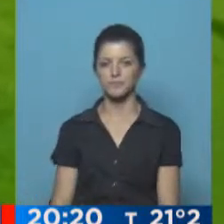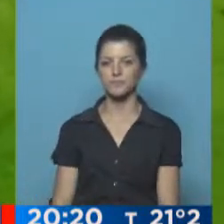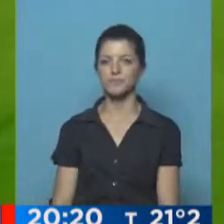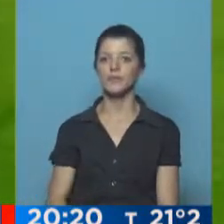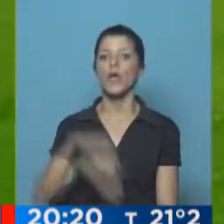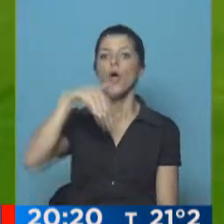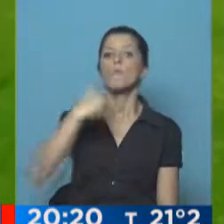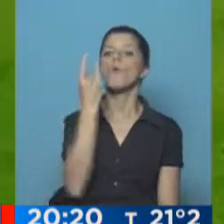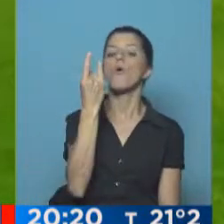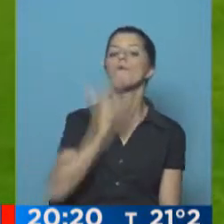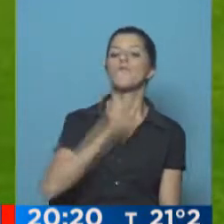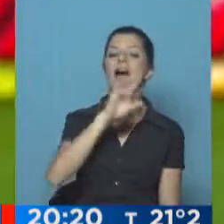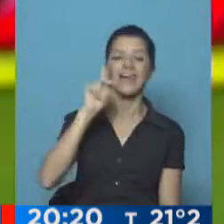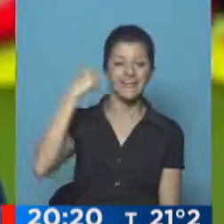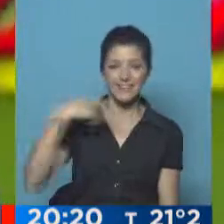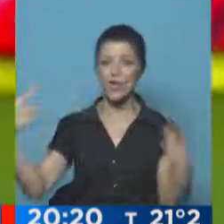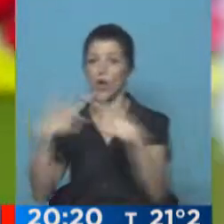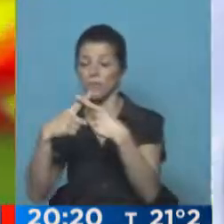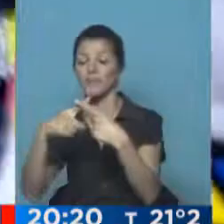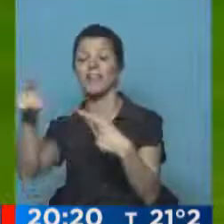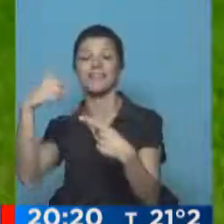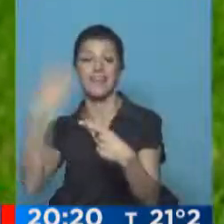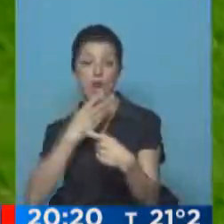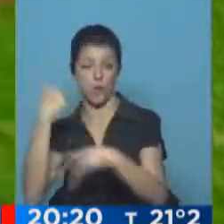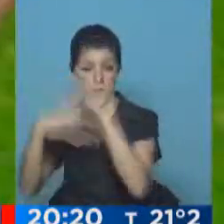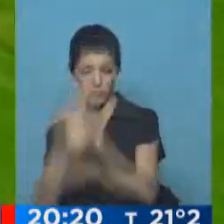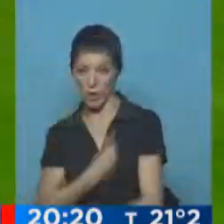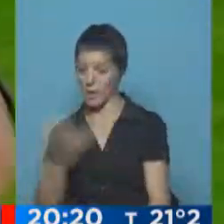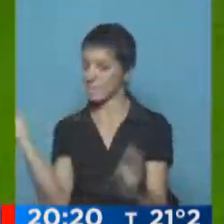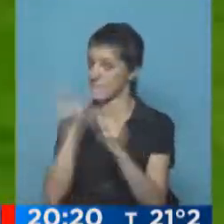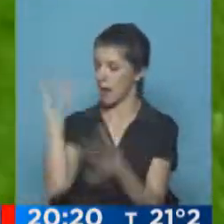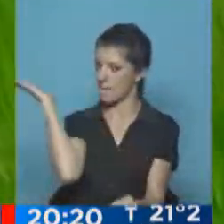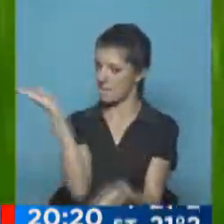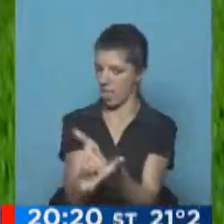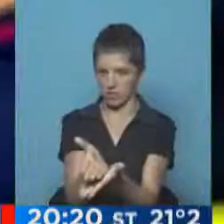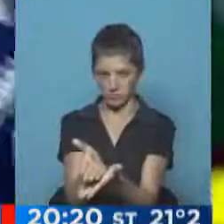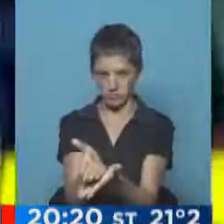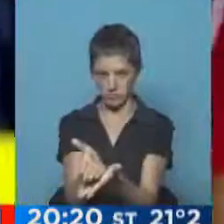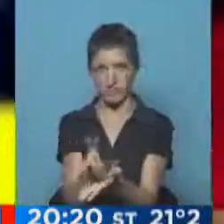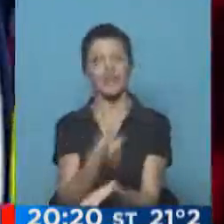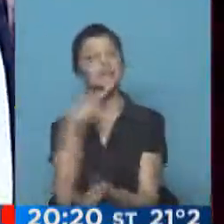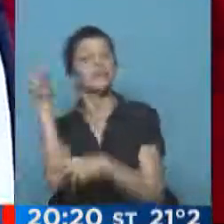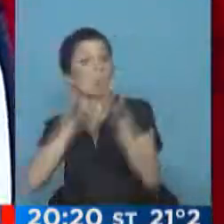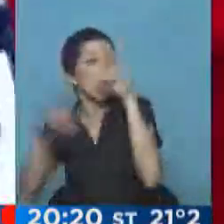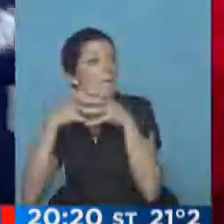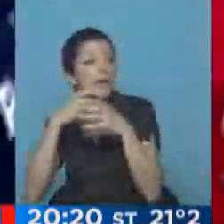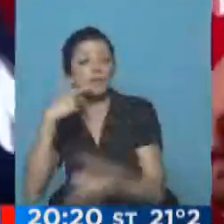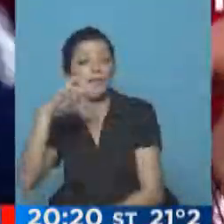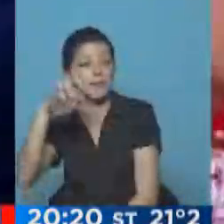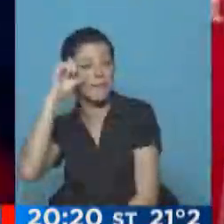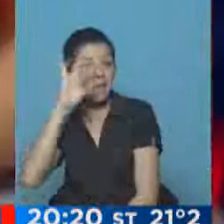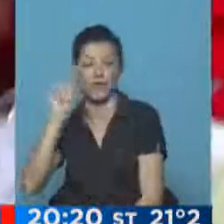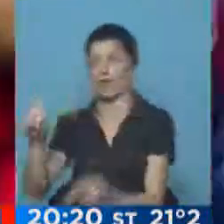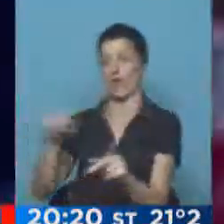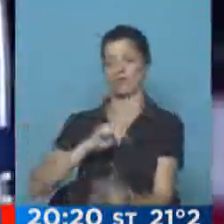Bufarini de San Lorenzo a Bismara de Huracán. Duro, Dice que fue la pelota. Roja directa.